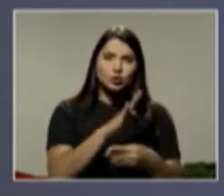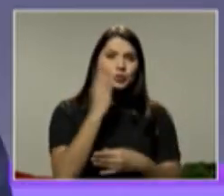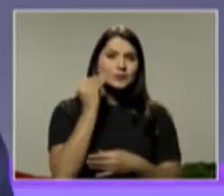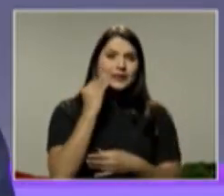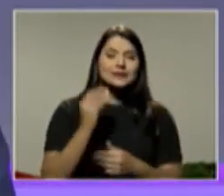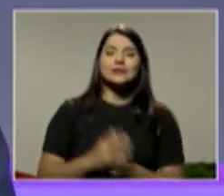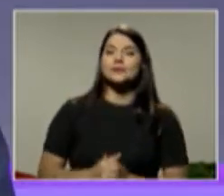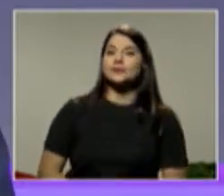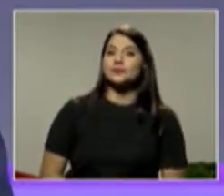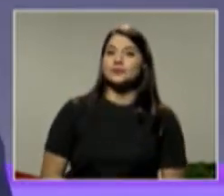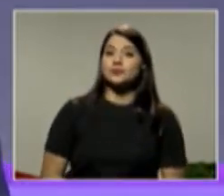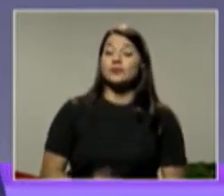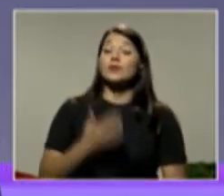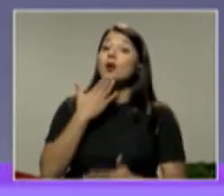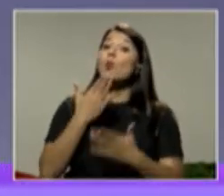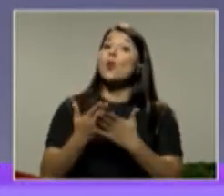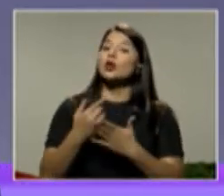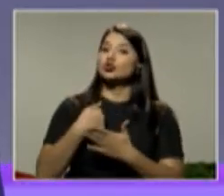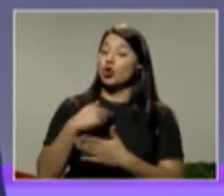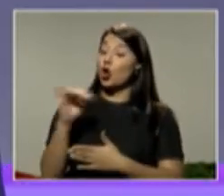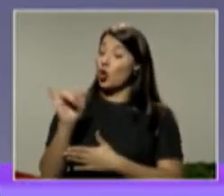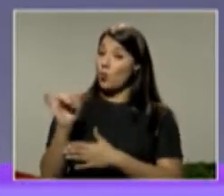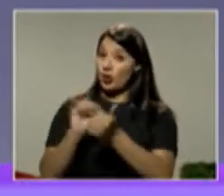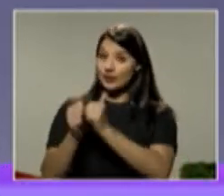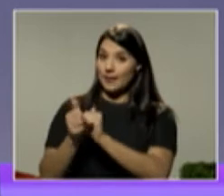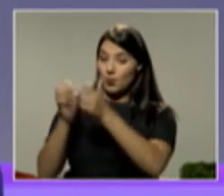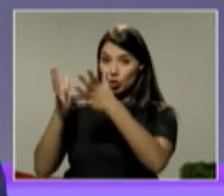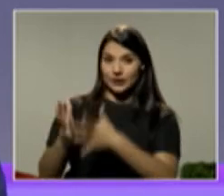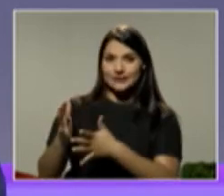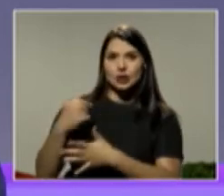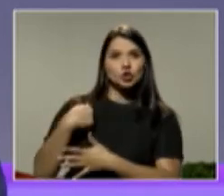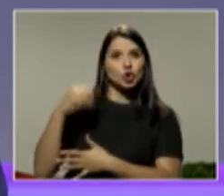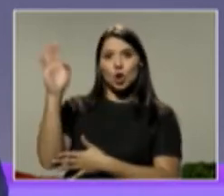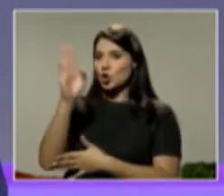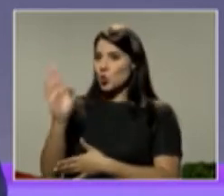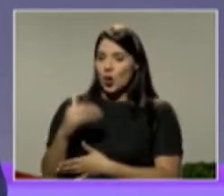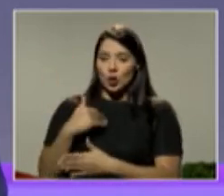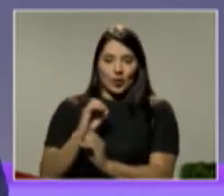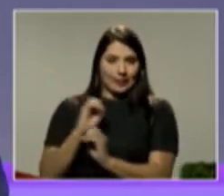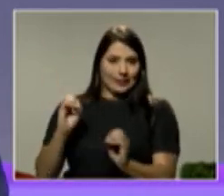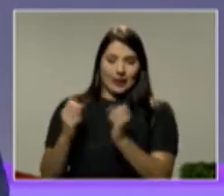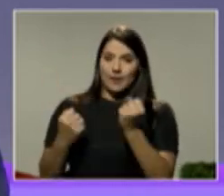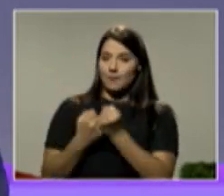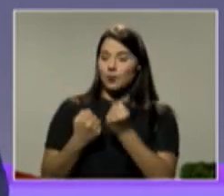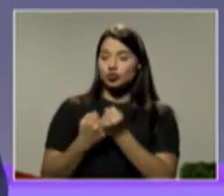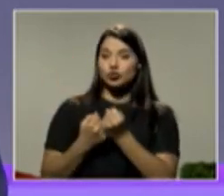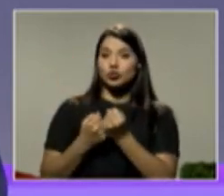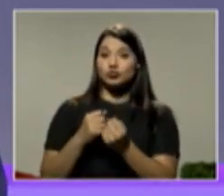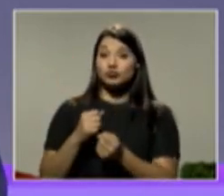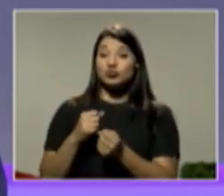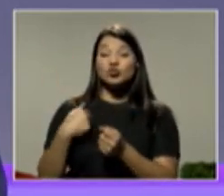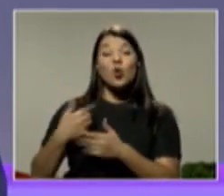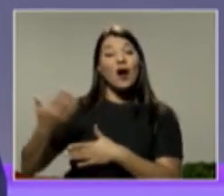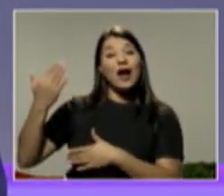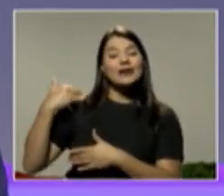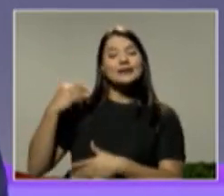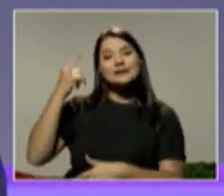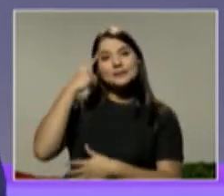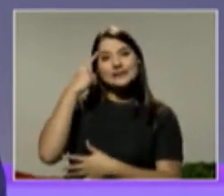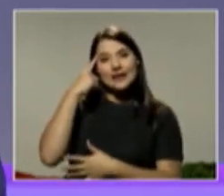experiencia. Bueno, como atleta nunca recibí ningún tipo de apoyo realmente, y en esa época yo decía